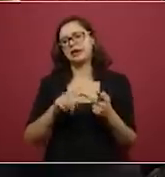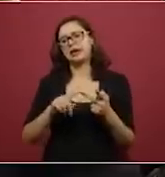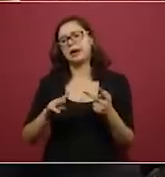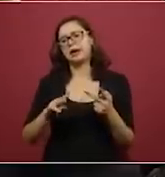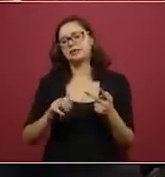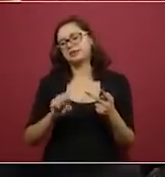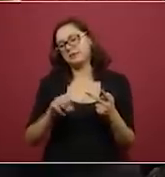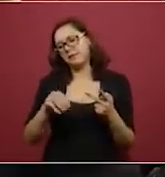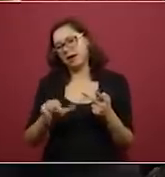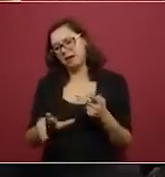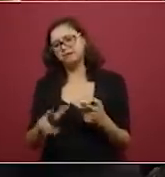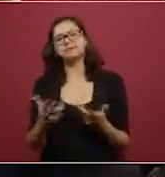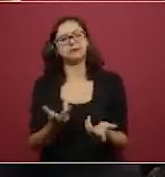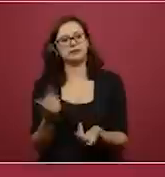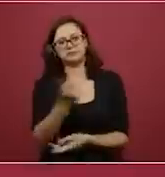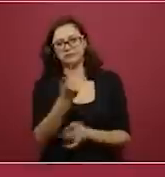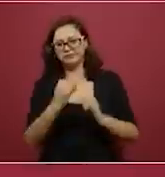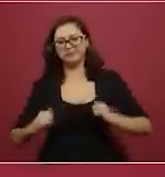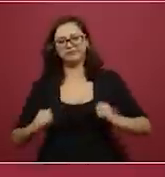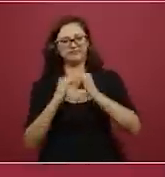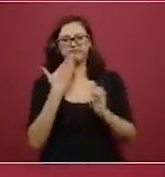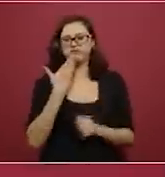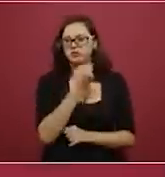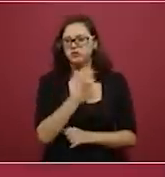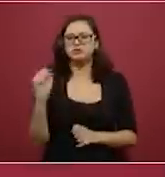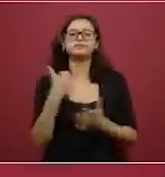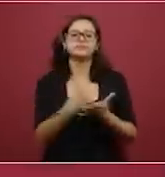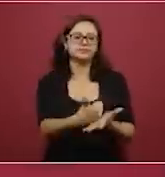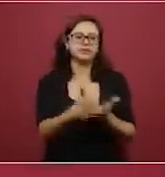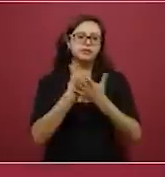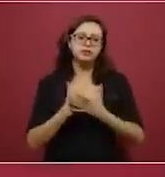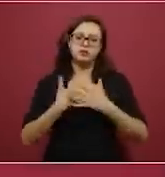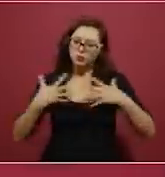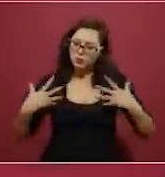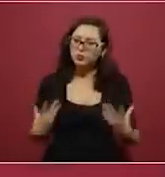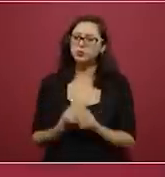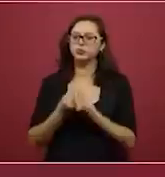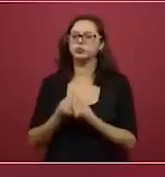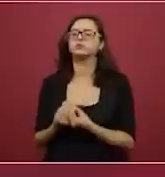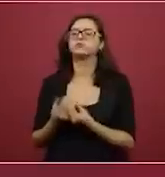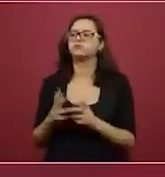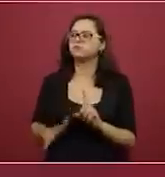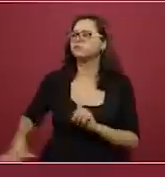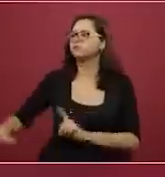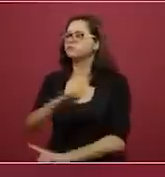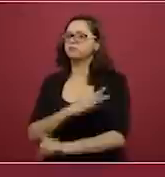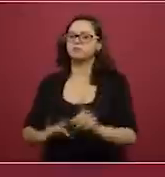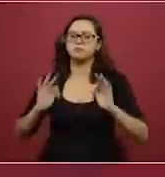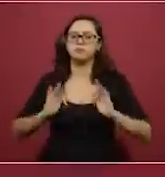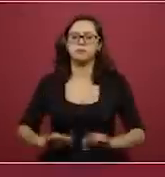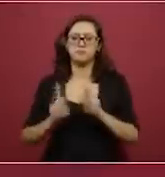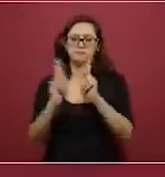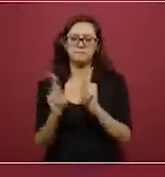van a ayudar a que se pueda garantizar la paz y la